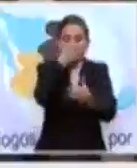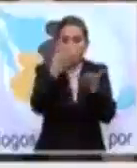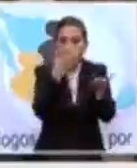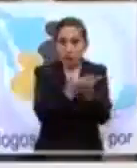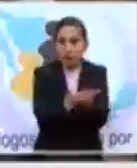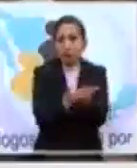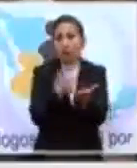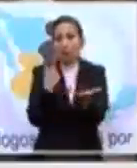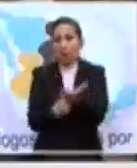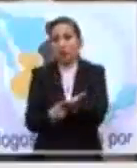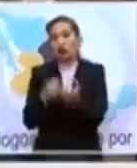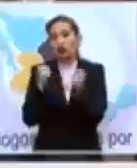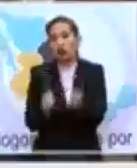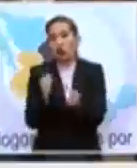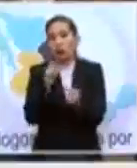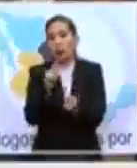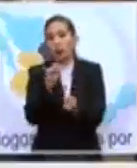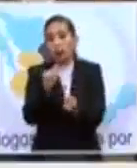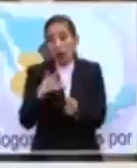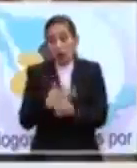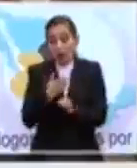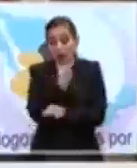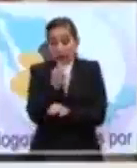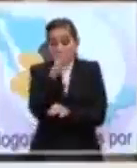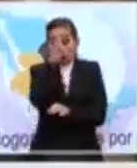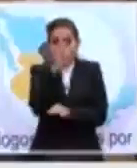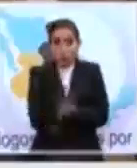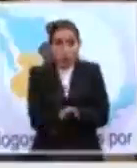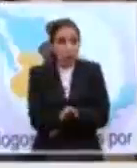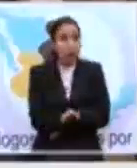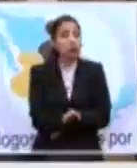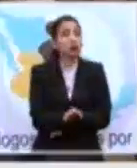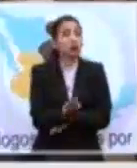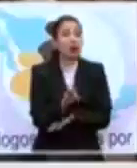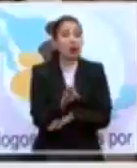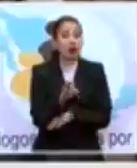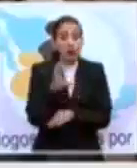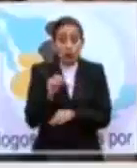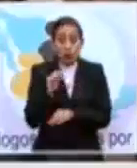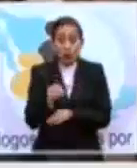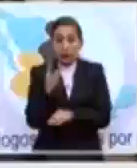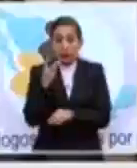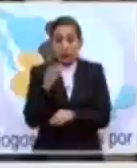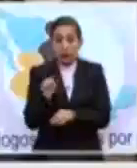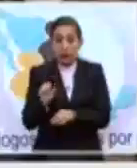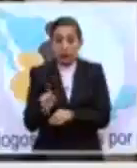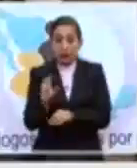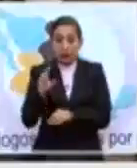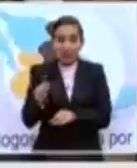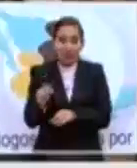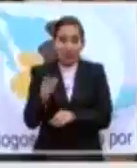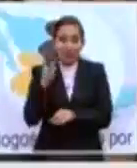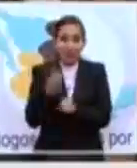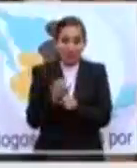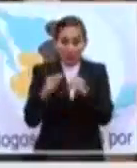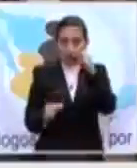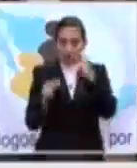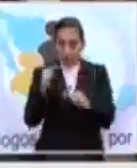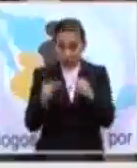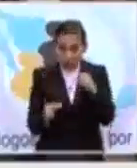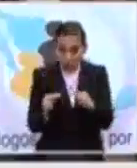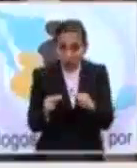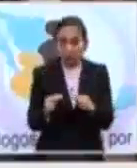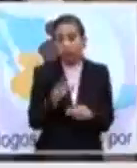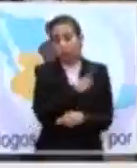Seguro Popular, que ahorita cubre el 100% del primer lugar, el 90% del segundo y el 60-70% del tercer nivel, y